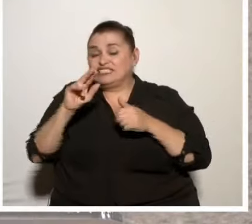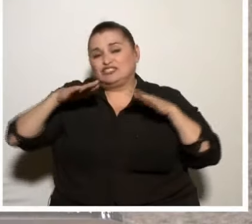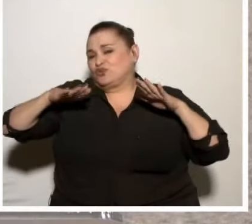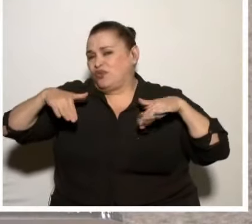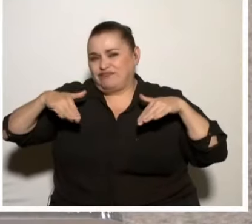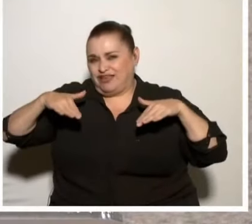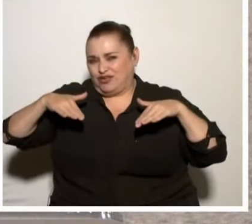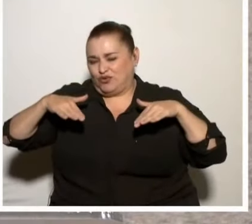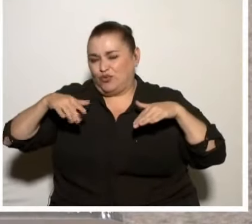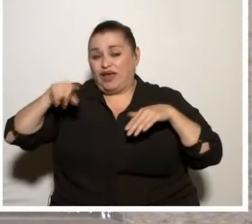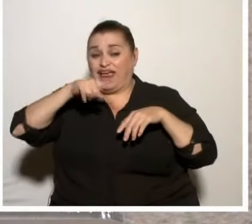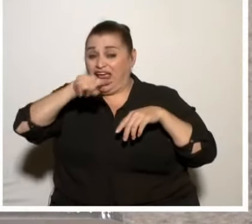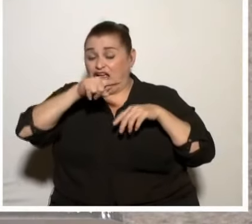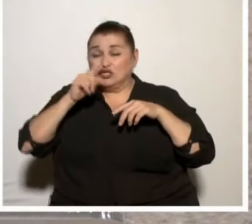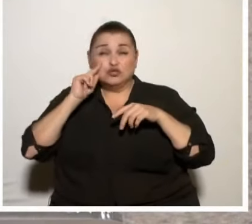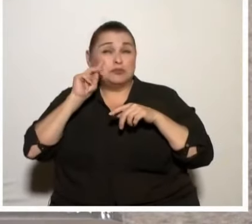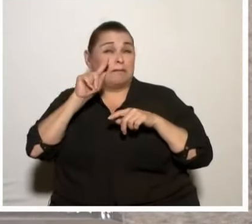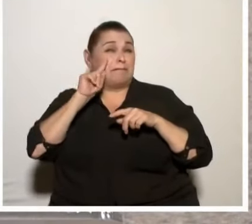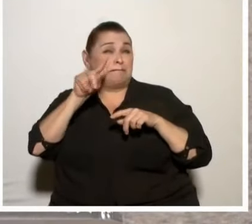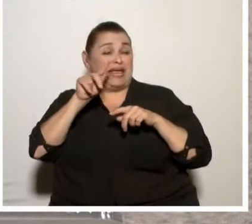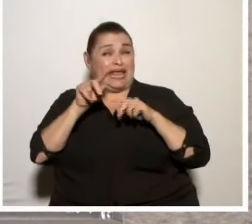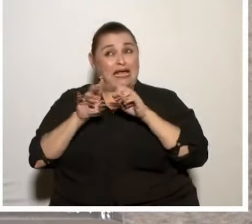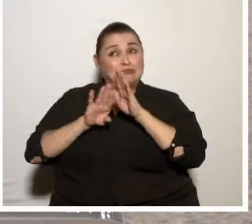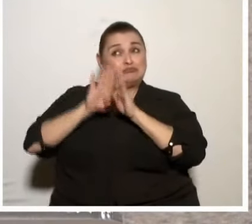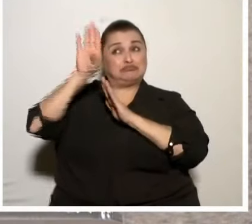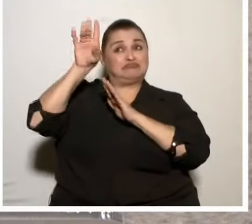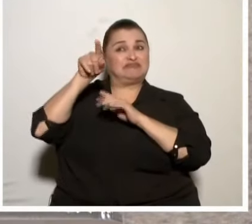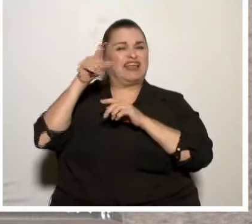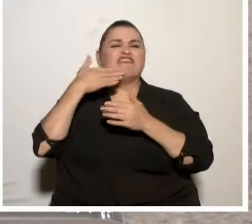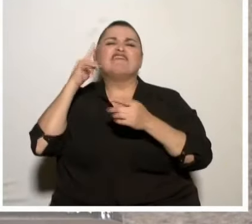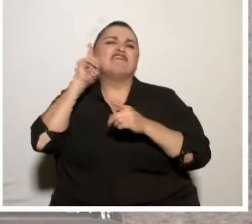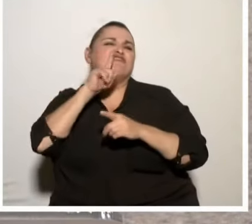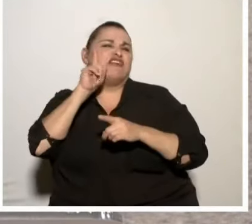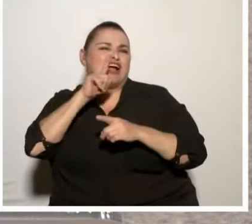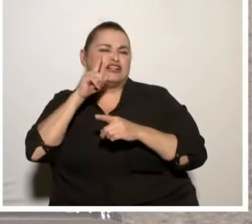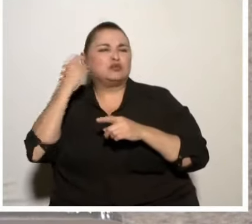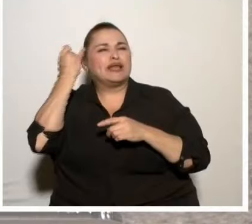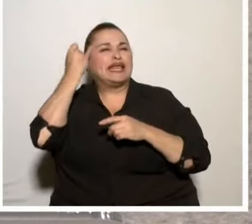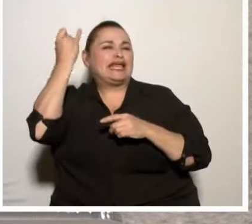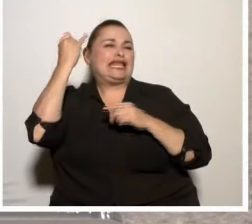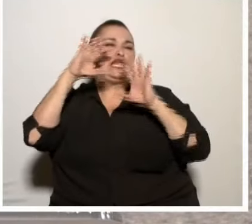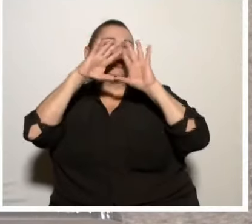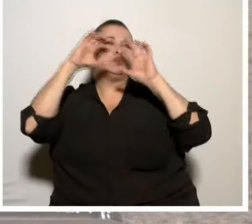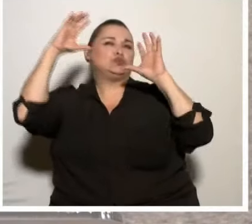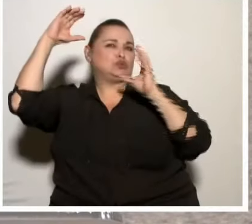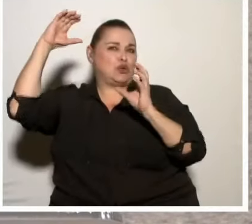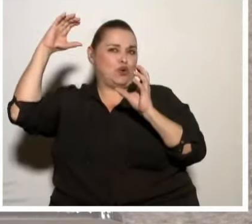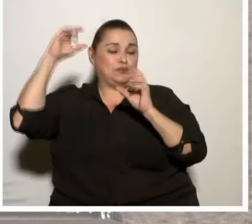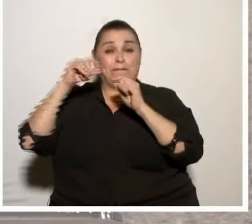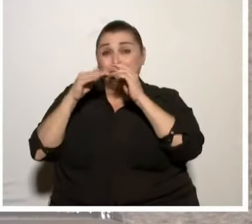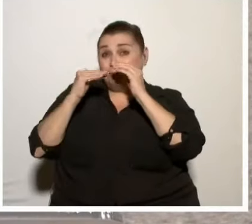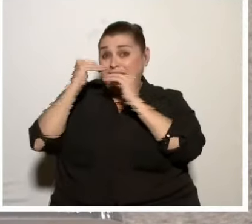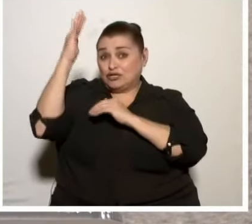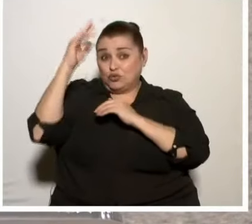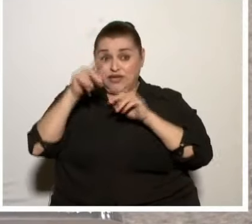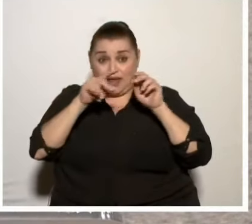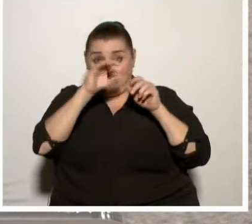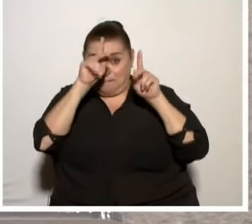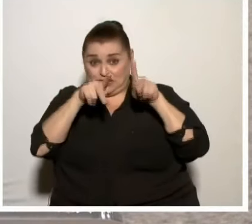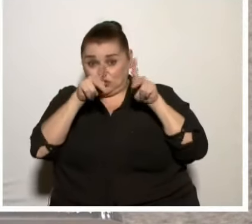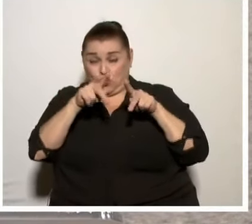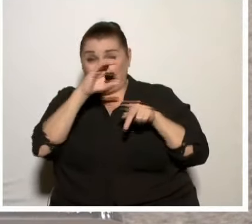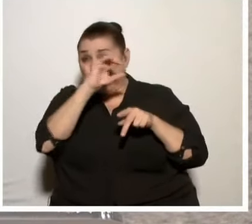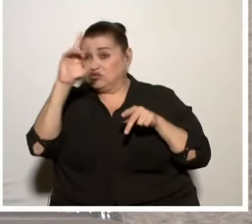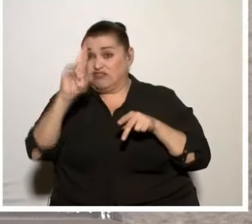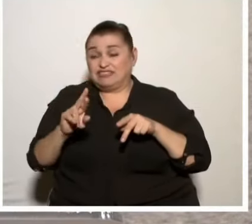están puntuando un falso reflejo, es una ilusión. La mayoría de los costarricenses no se ha